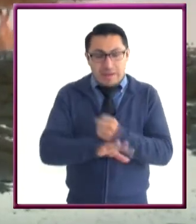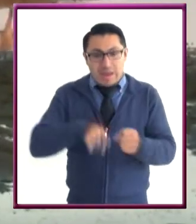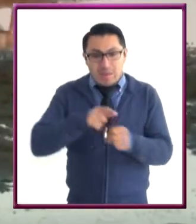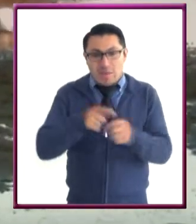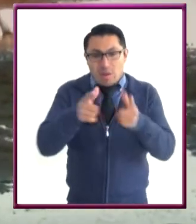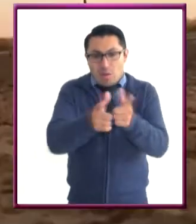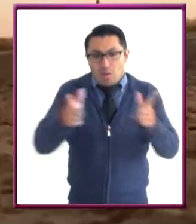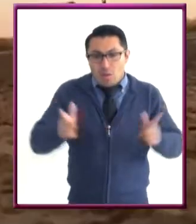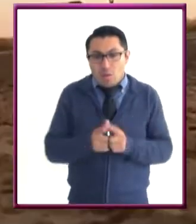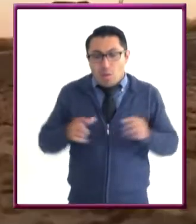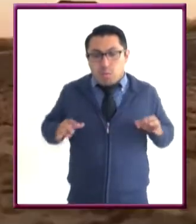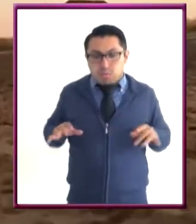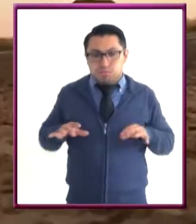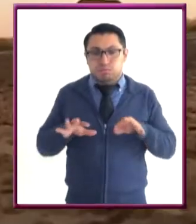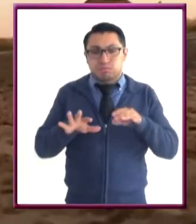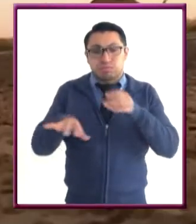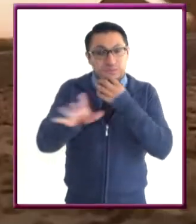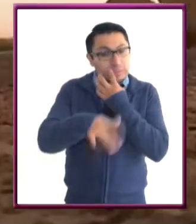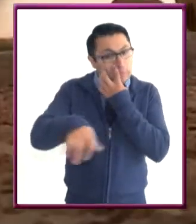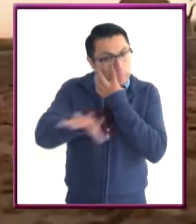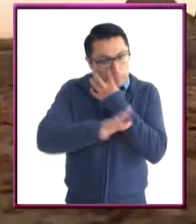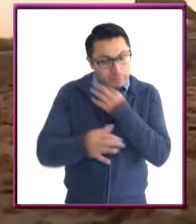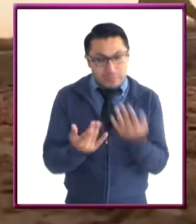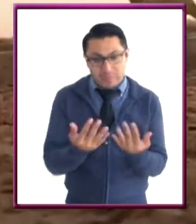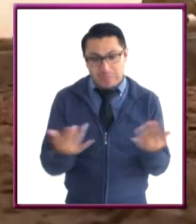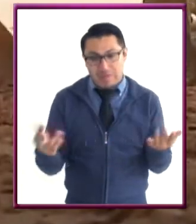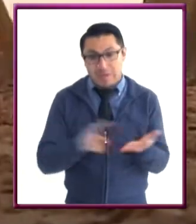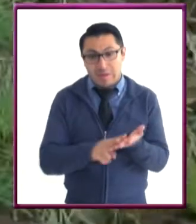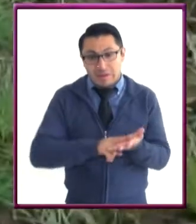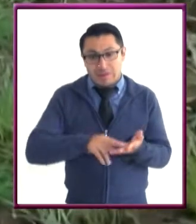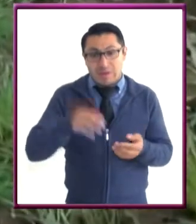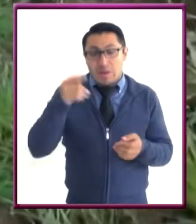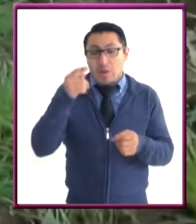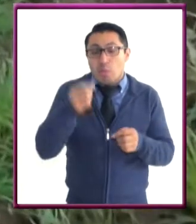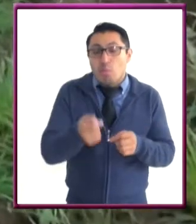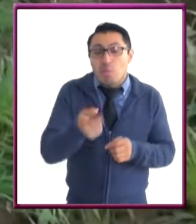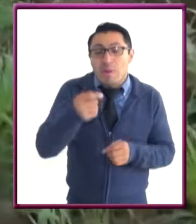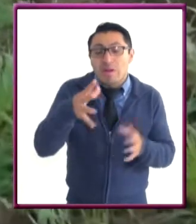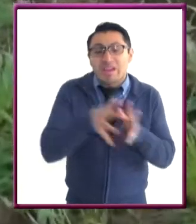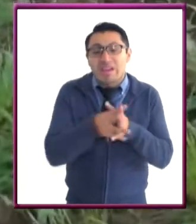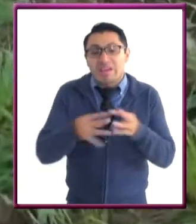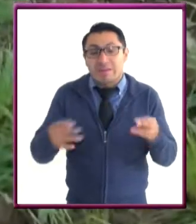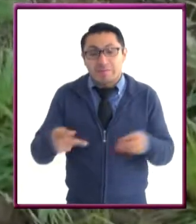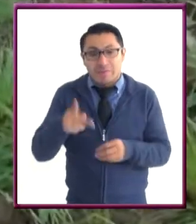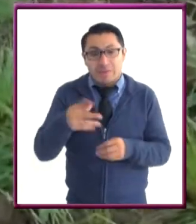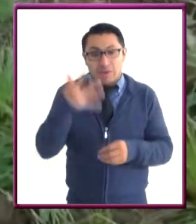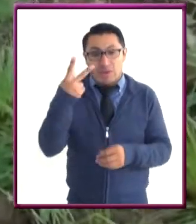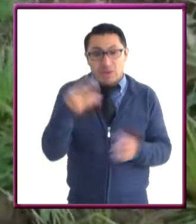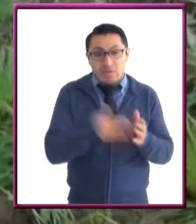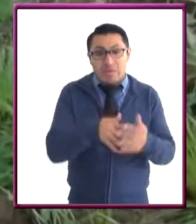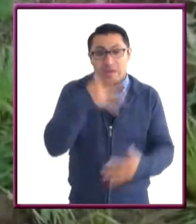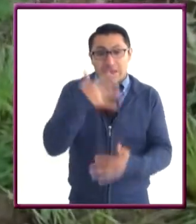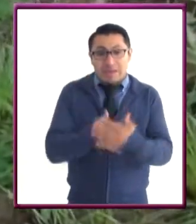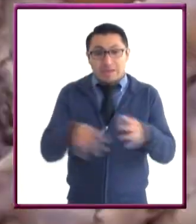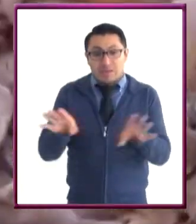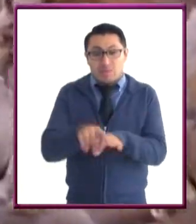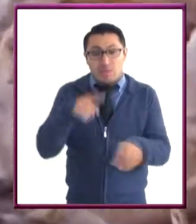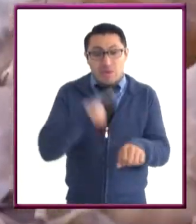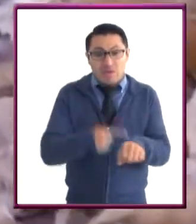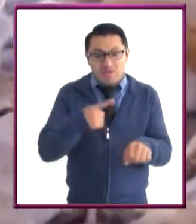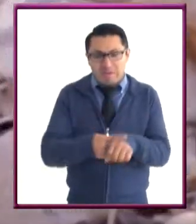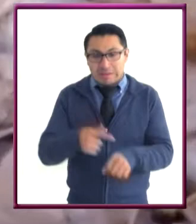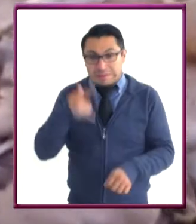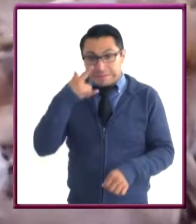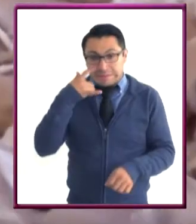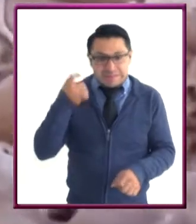busca de pastizales. Ya estaban en peligro de extinción, pero en 2015, una enfermedad misteriosa ocasionó que murieran en